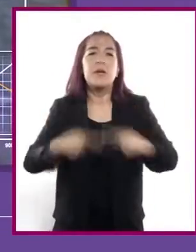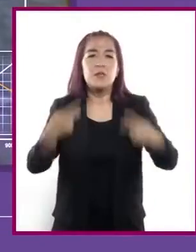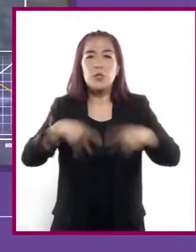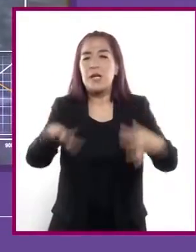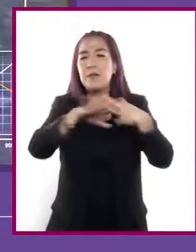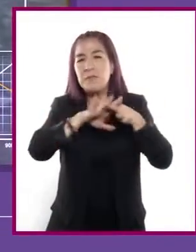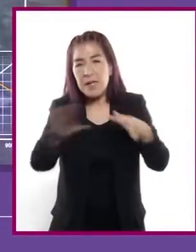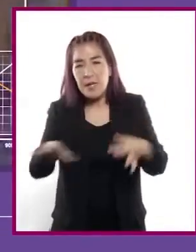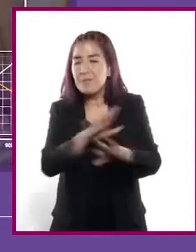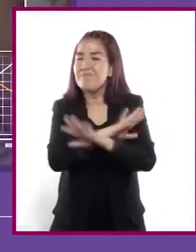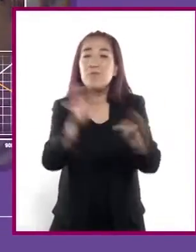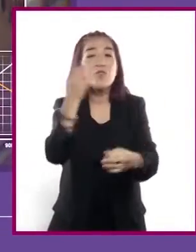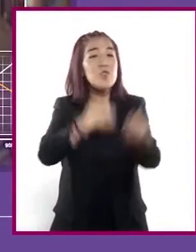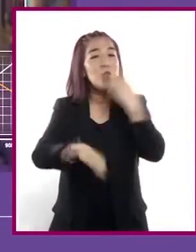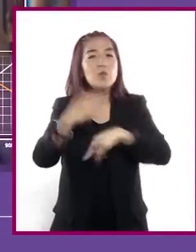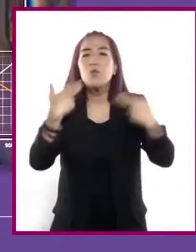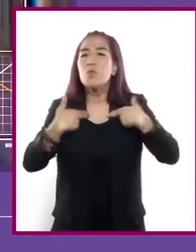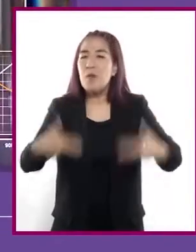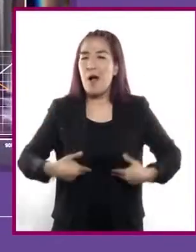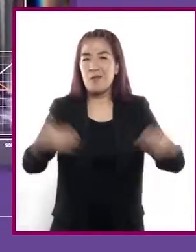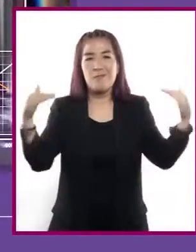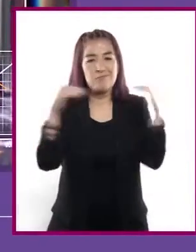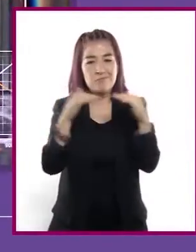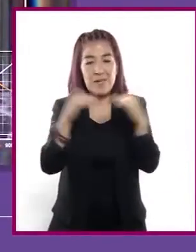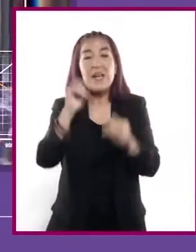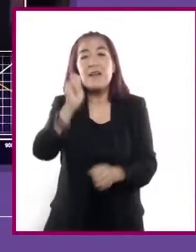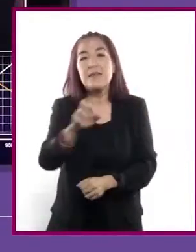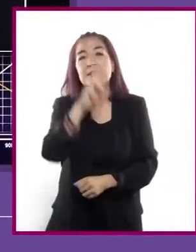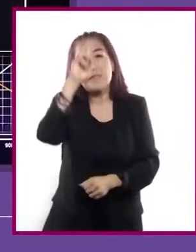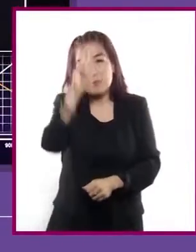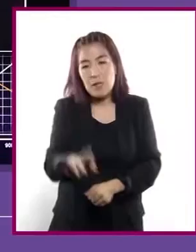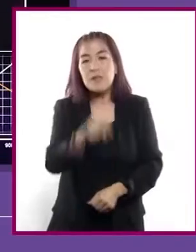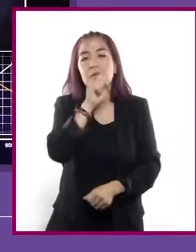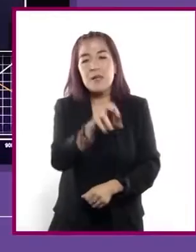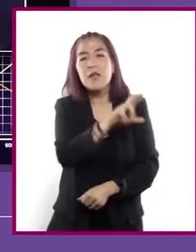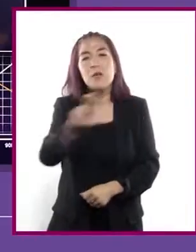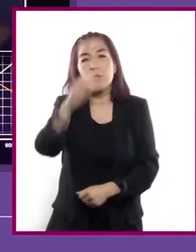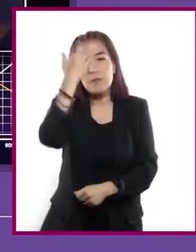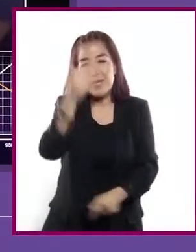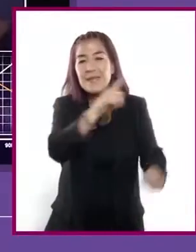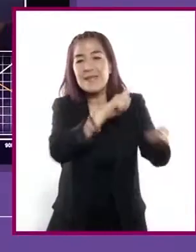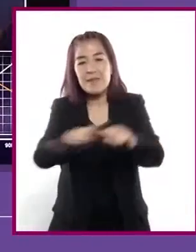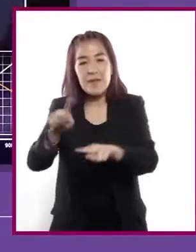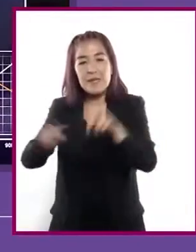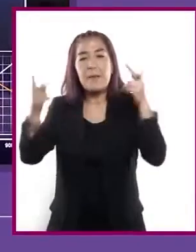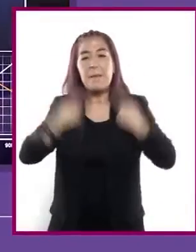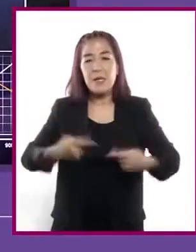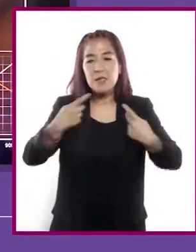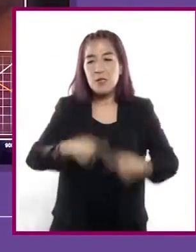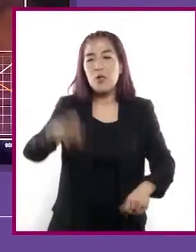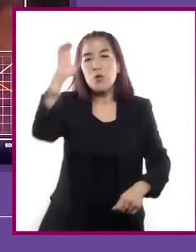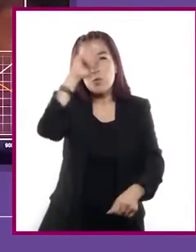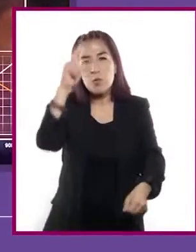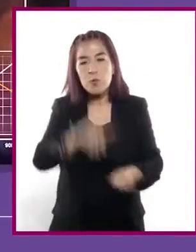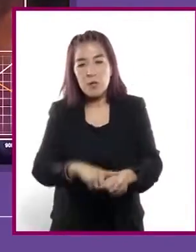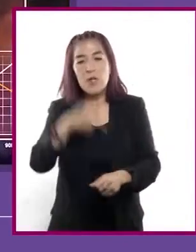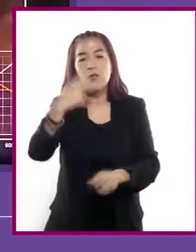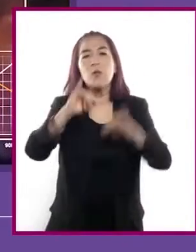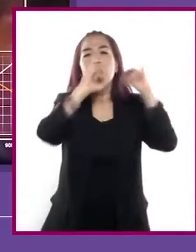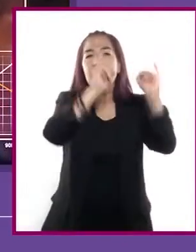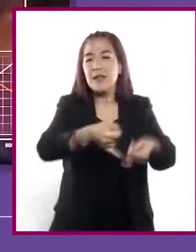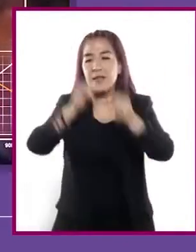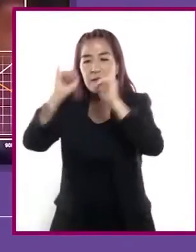de toda la humanidad. A través del respeto y el reconocimiento de las diferencias entre personas y culturas, la